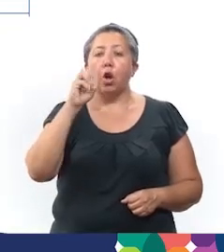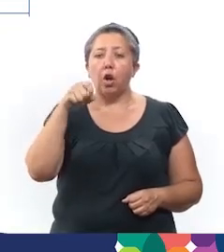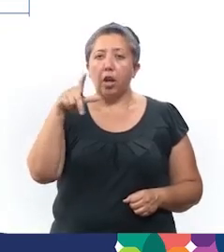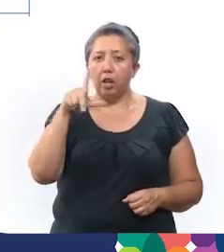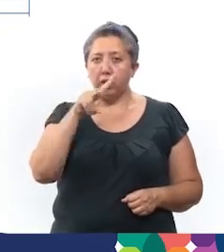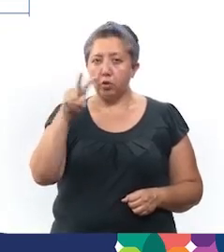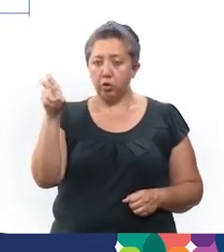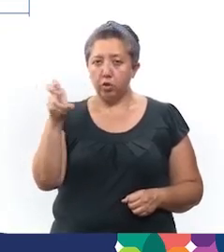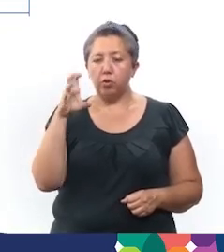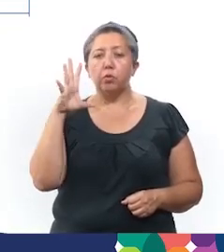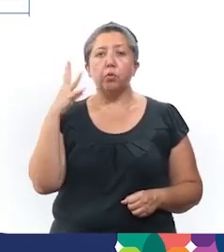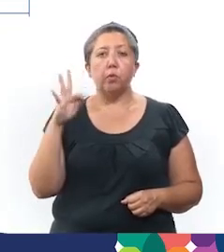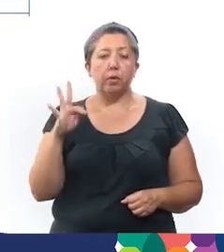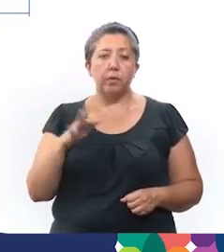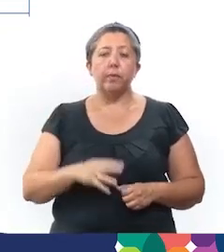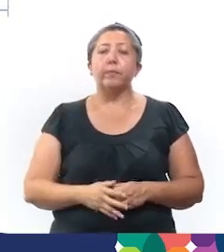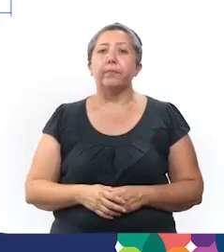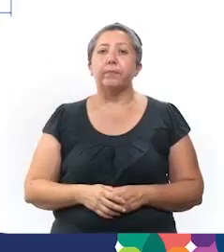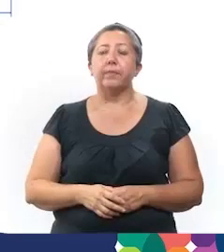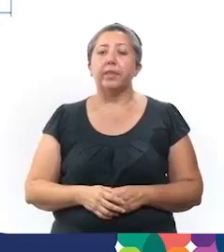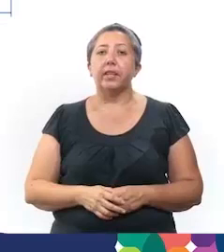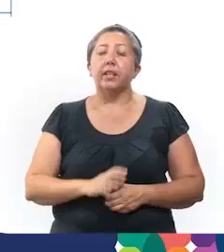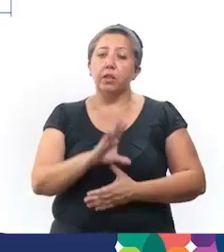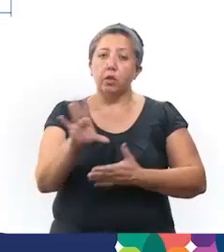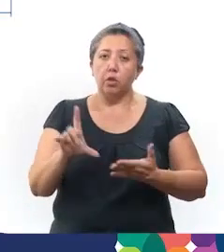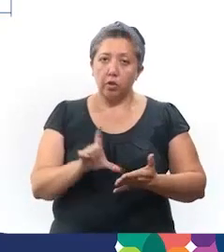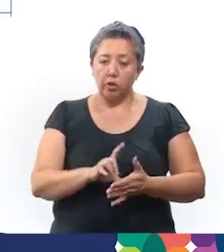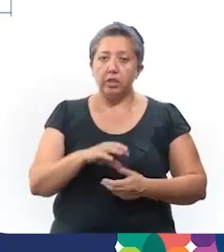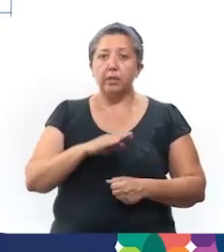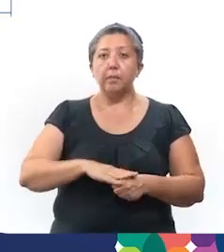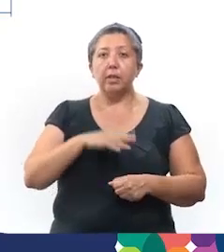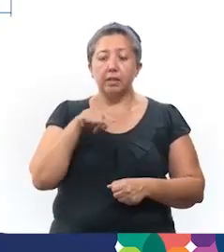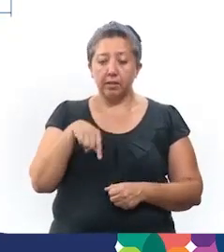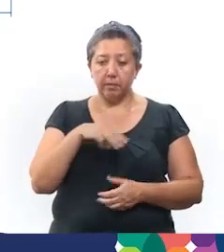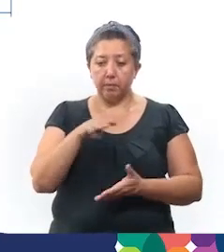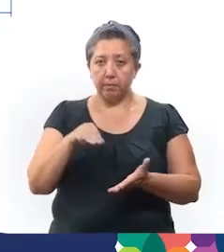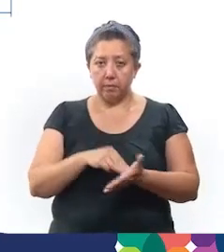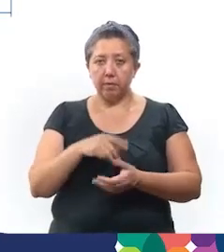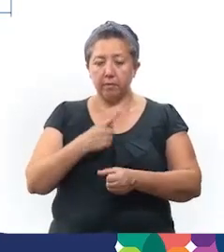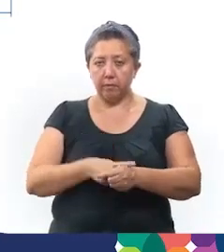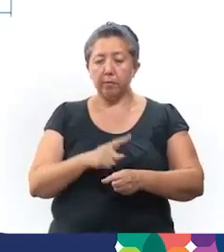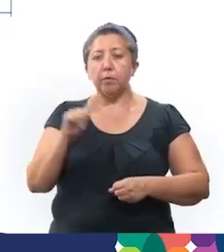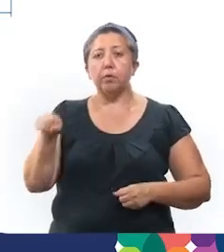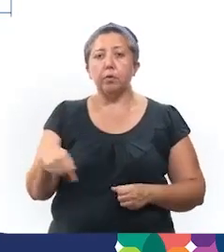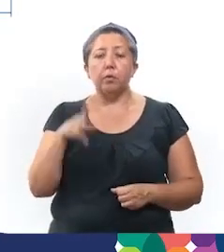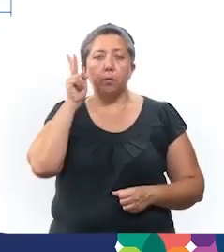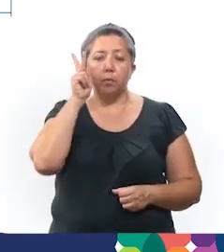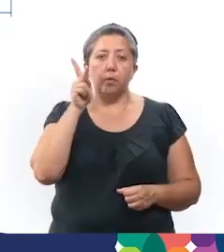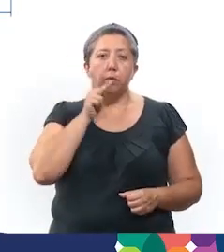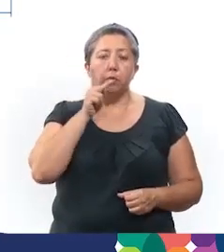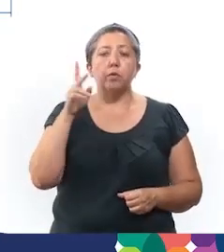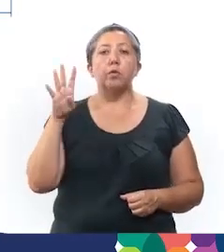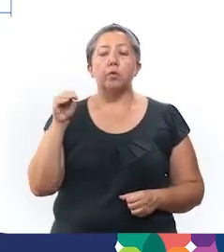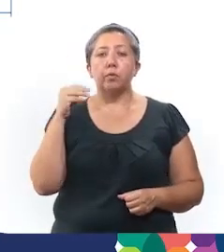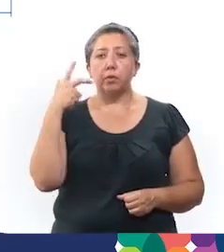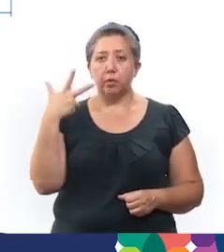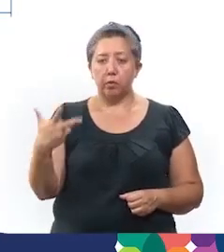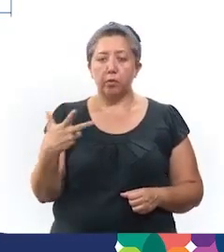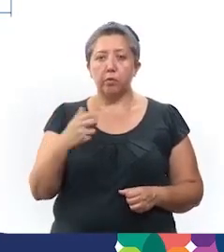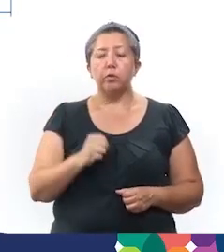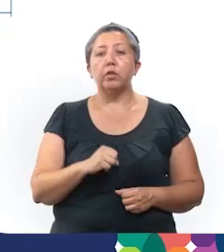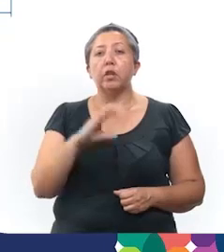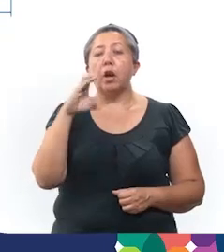Concal 240. Las colonias de Mérida con mayor número de personas contagiadas son Juan Pablo II con